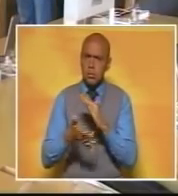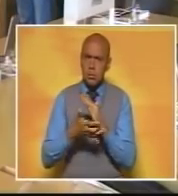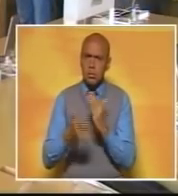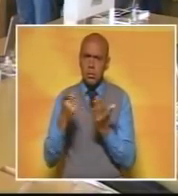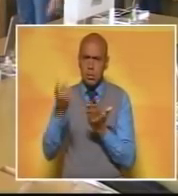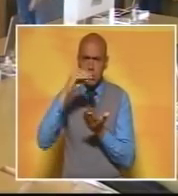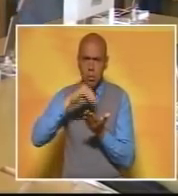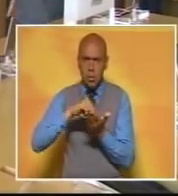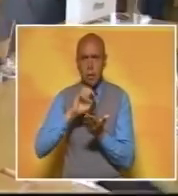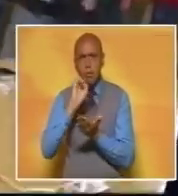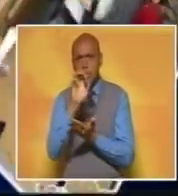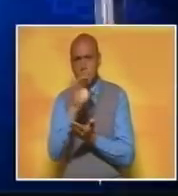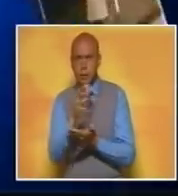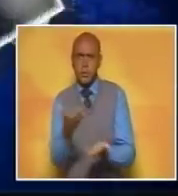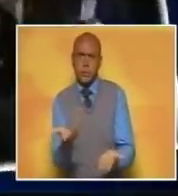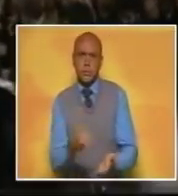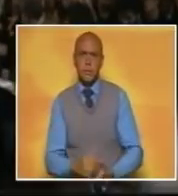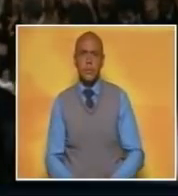móviles.